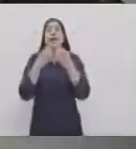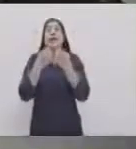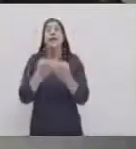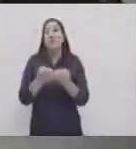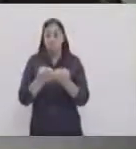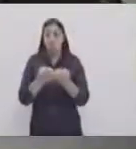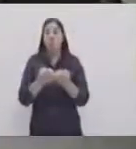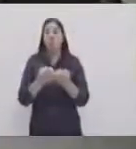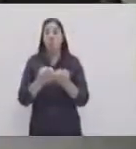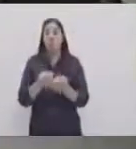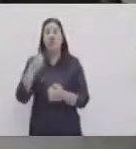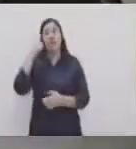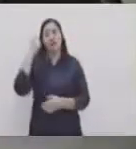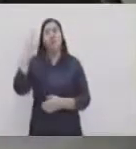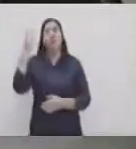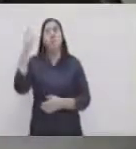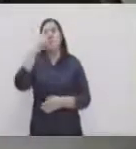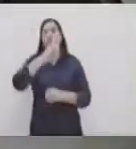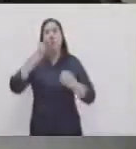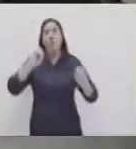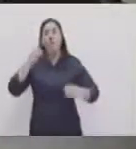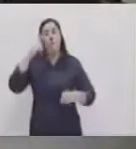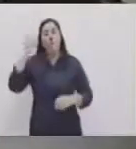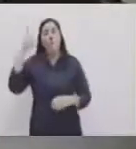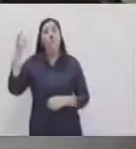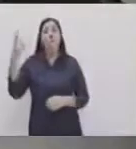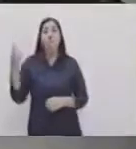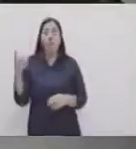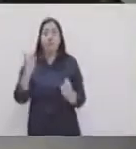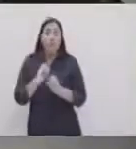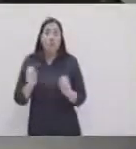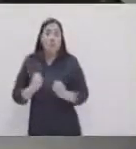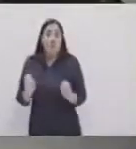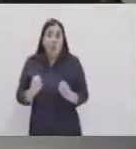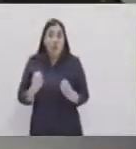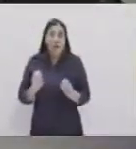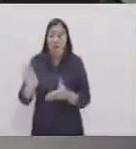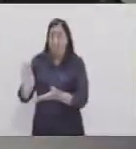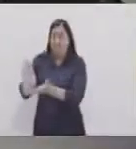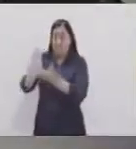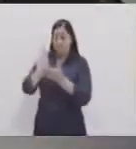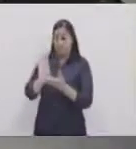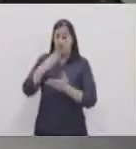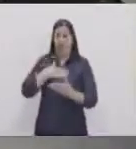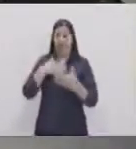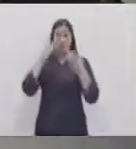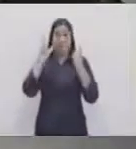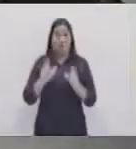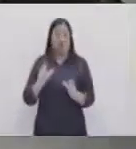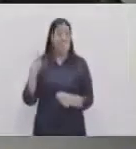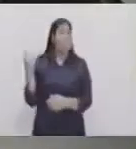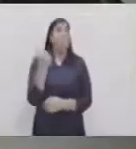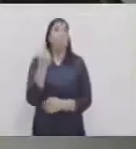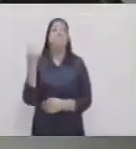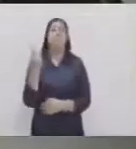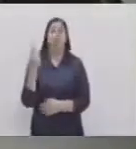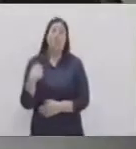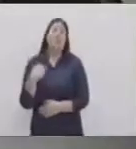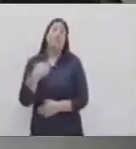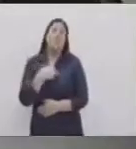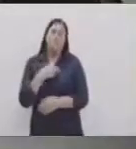cumple su función para poder beneficiar a nuestro cuerpo, que es lo principal, y nosotros